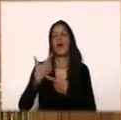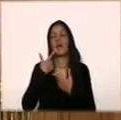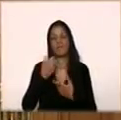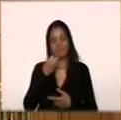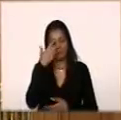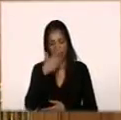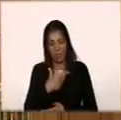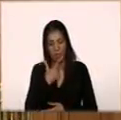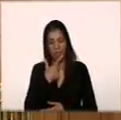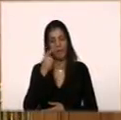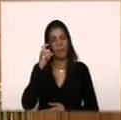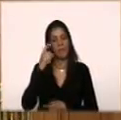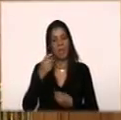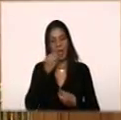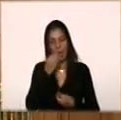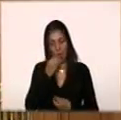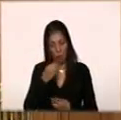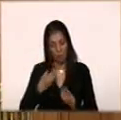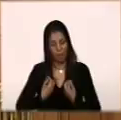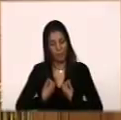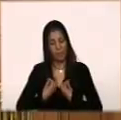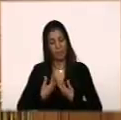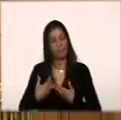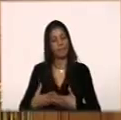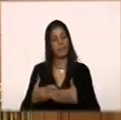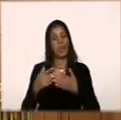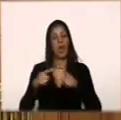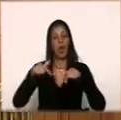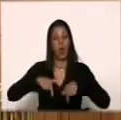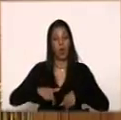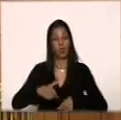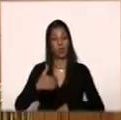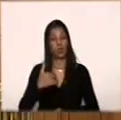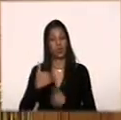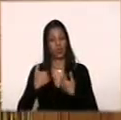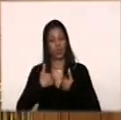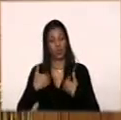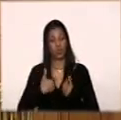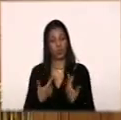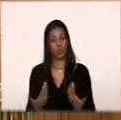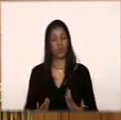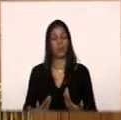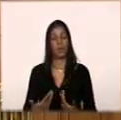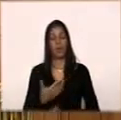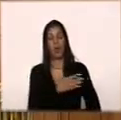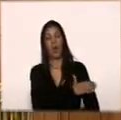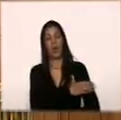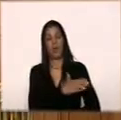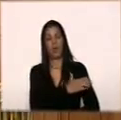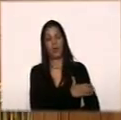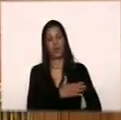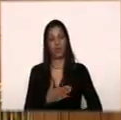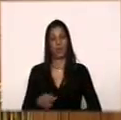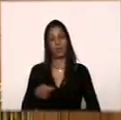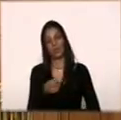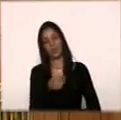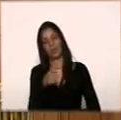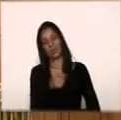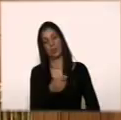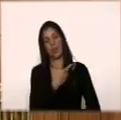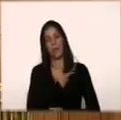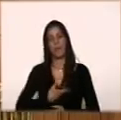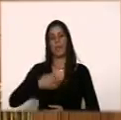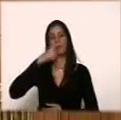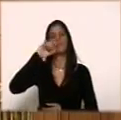nuestra vida cotidiana, que hoy ha sido duramente golpeada por el feroz ataque que tienen contra el gobierno del primer